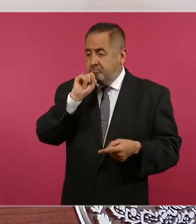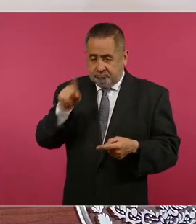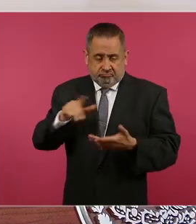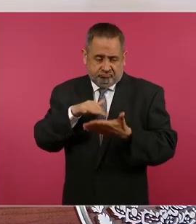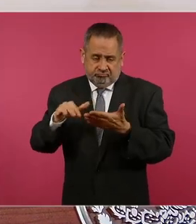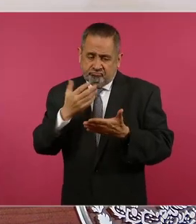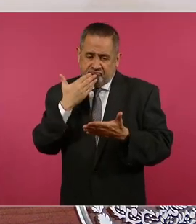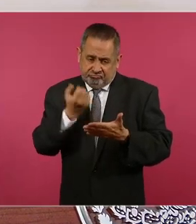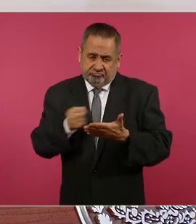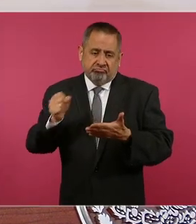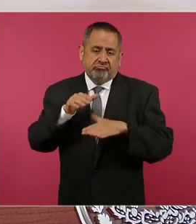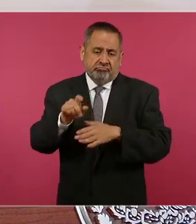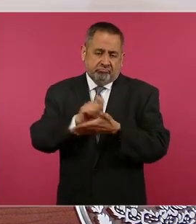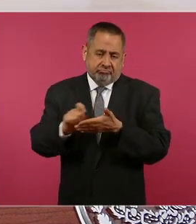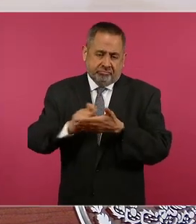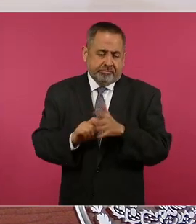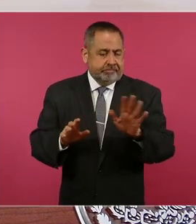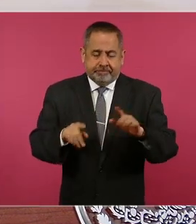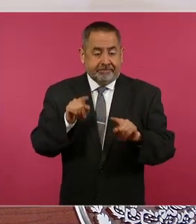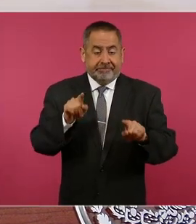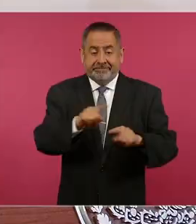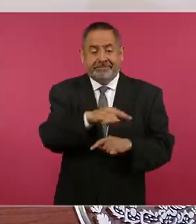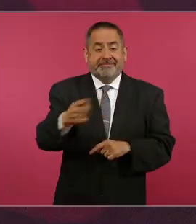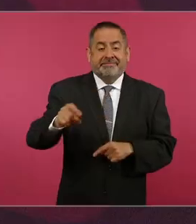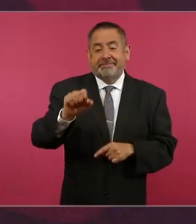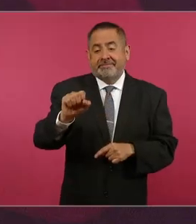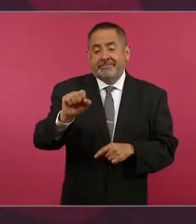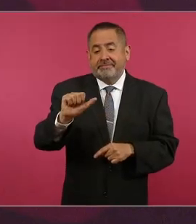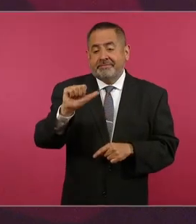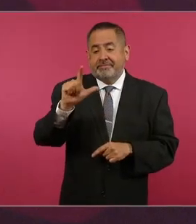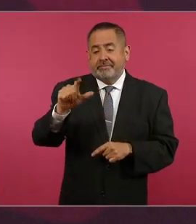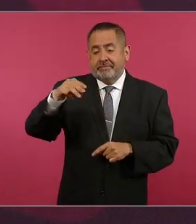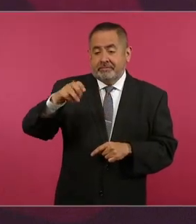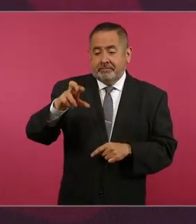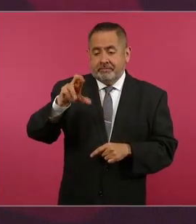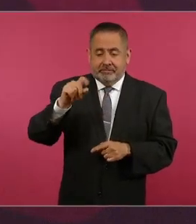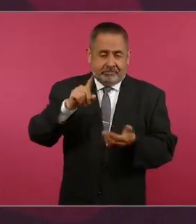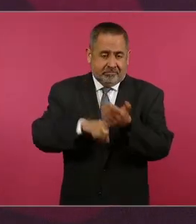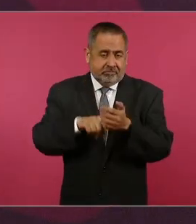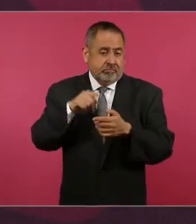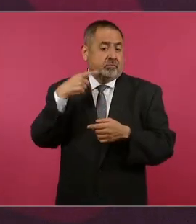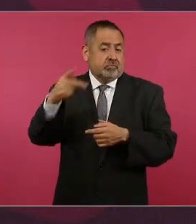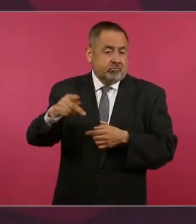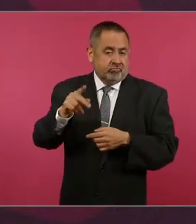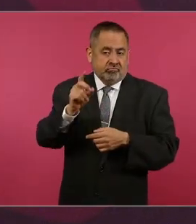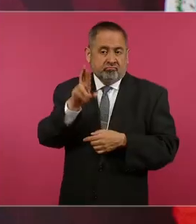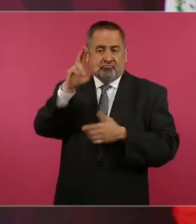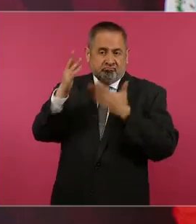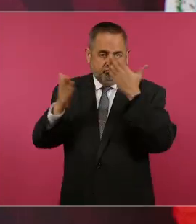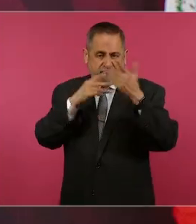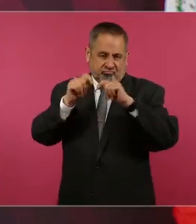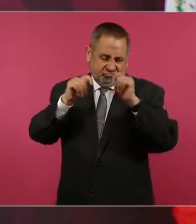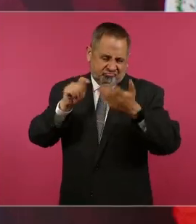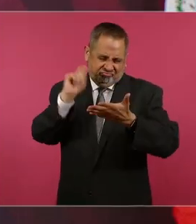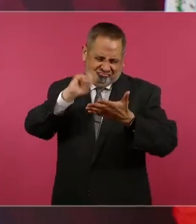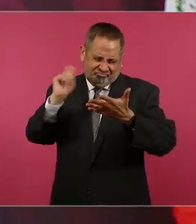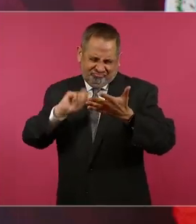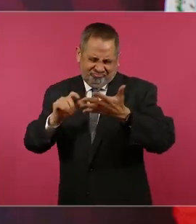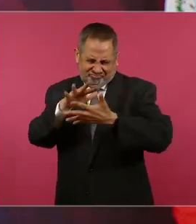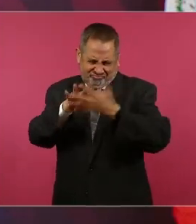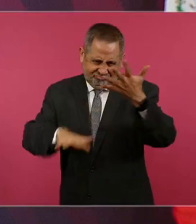Villa Pedro Salmerón hizo una tesis de doctorado sobre la formación